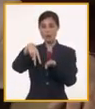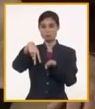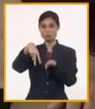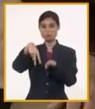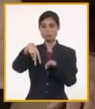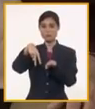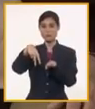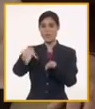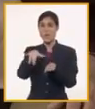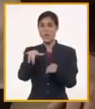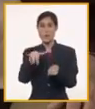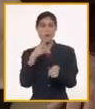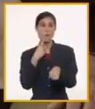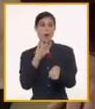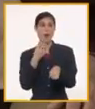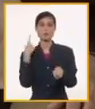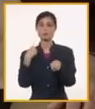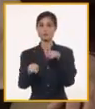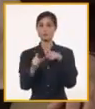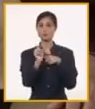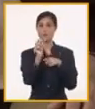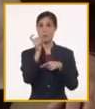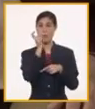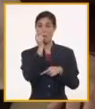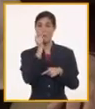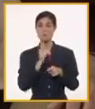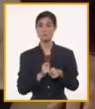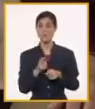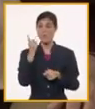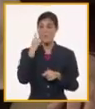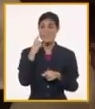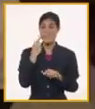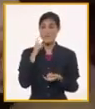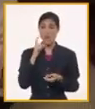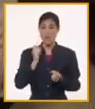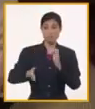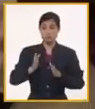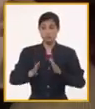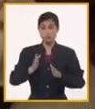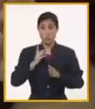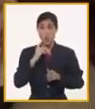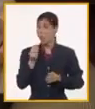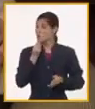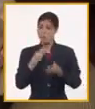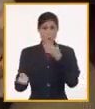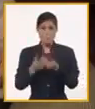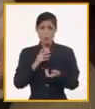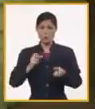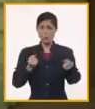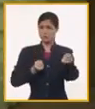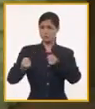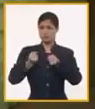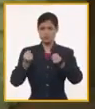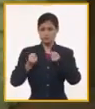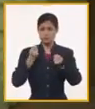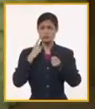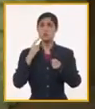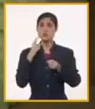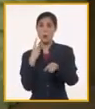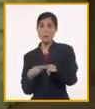la camioneta, cuando tú veas que arranca, no empieza a estar listo. Yo me